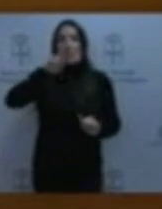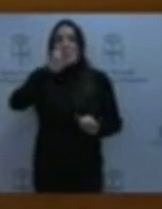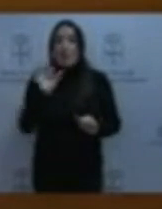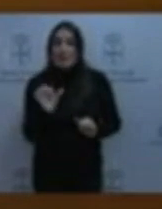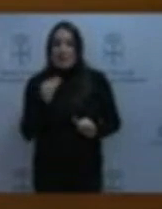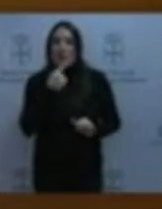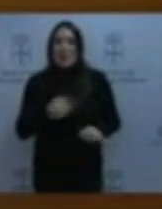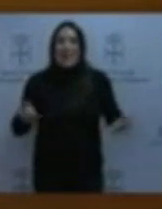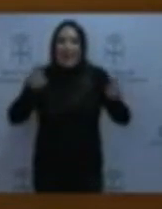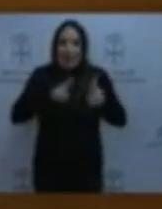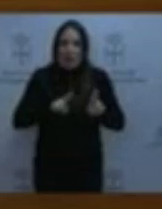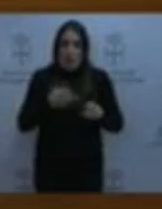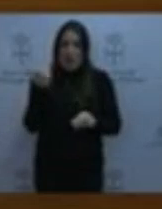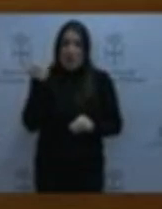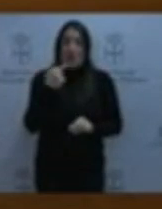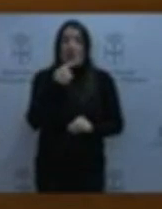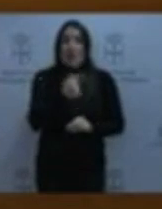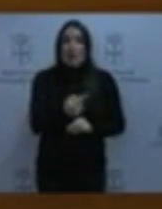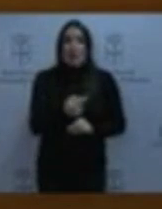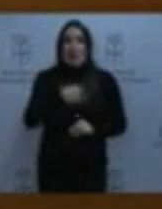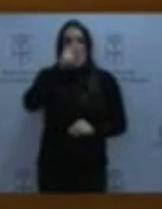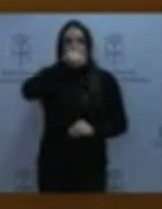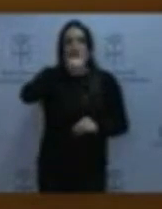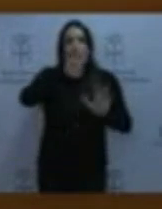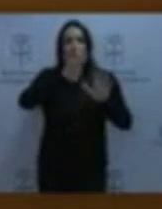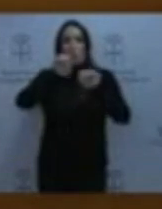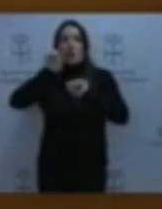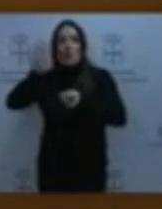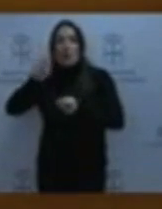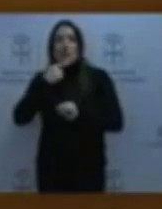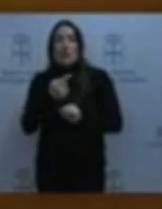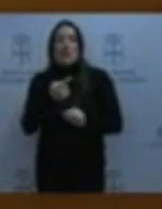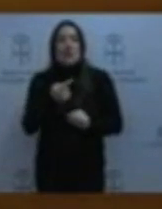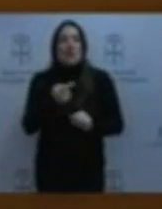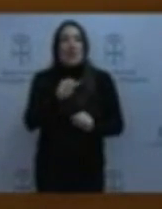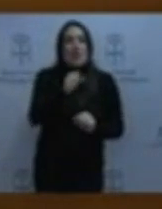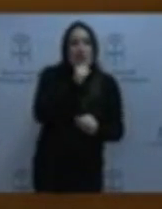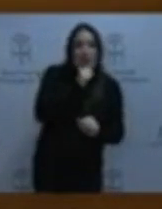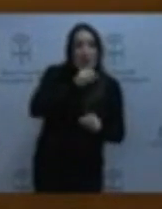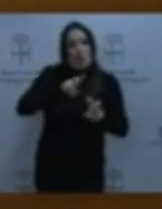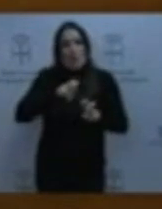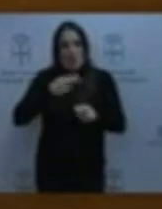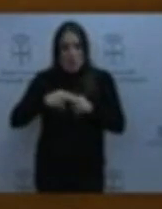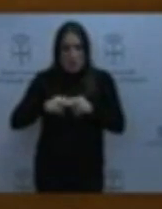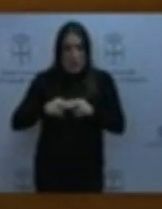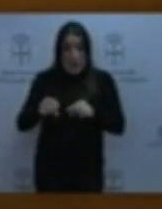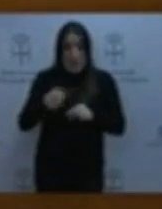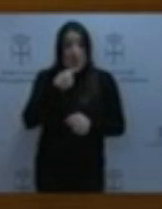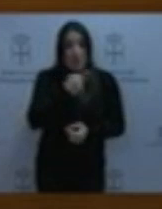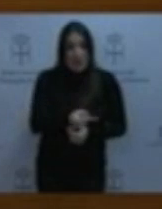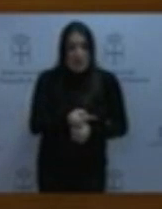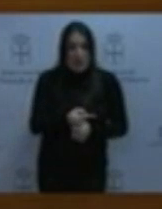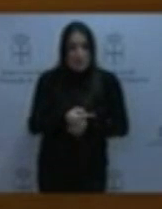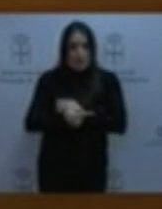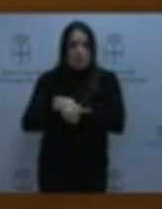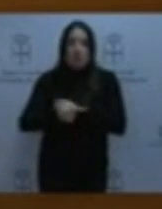Cánovas decía Ortega, en aquel ensayo del 1914 de Nueva Vieja Política, decía